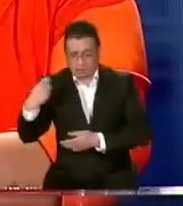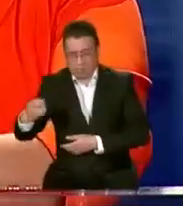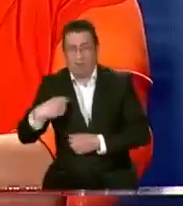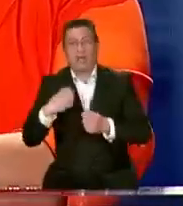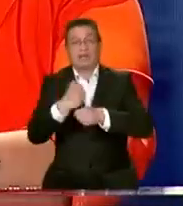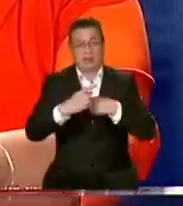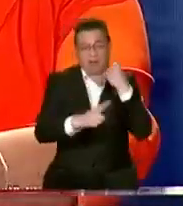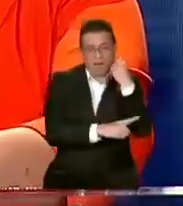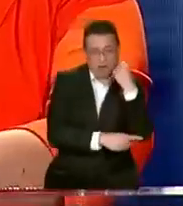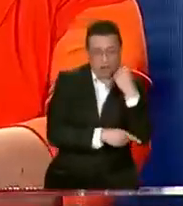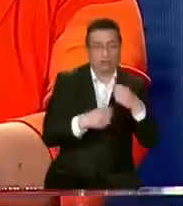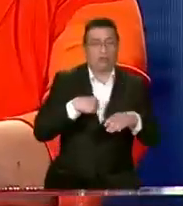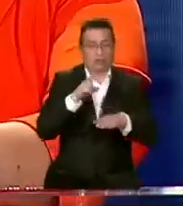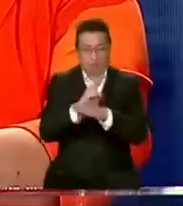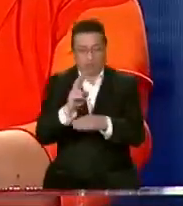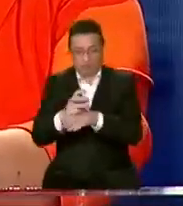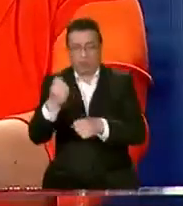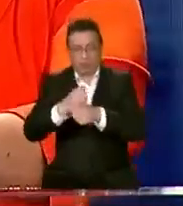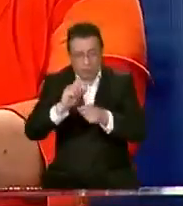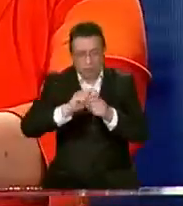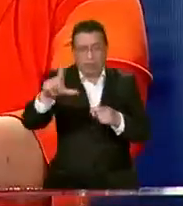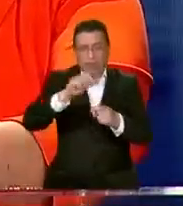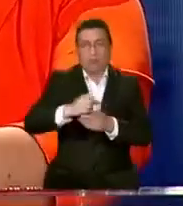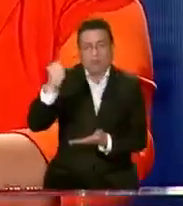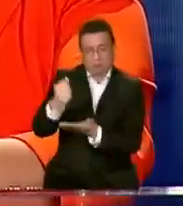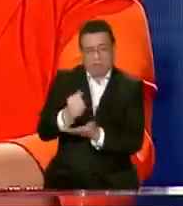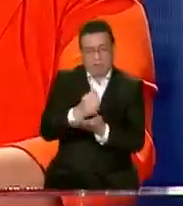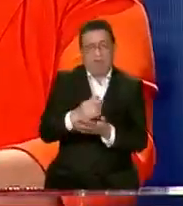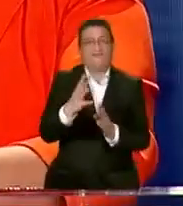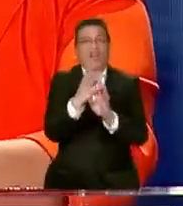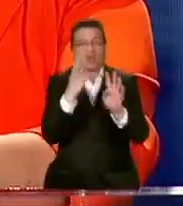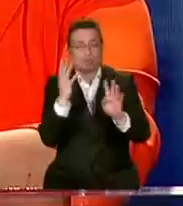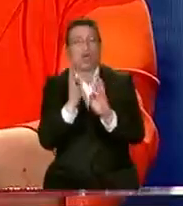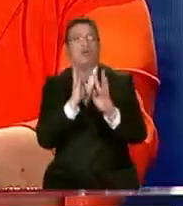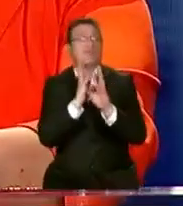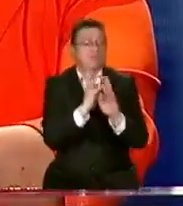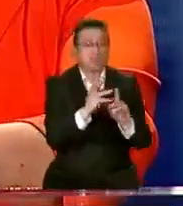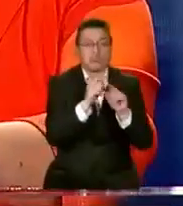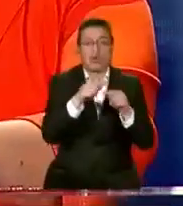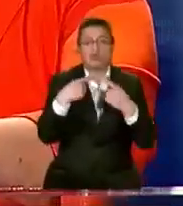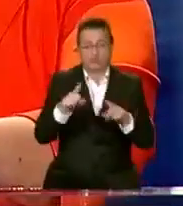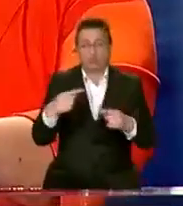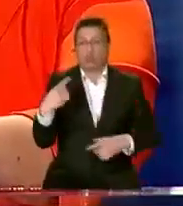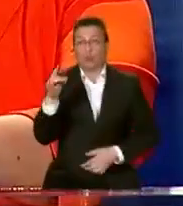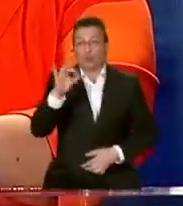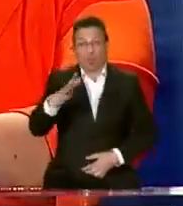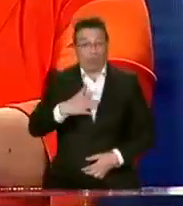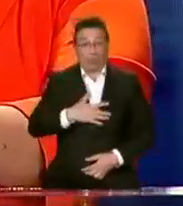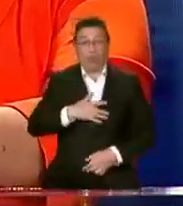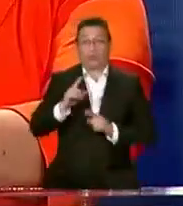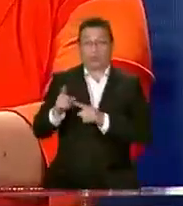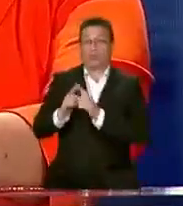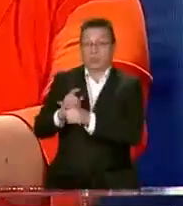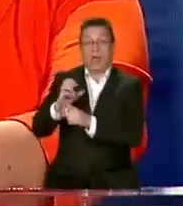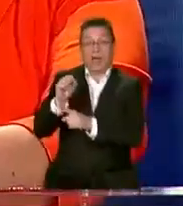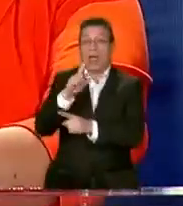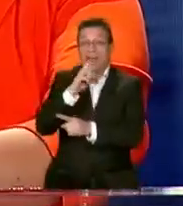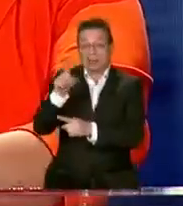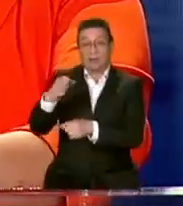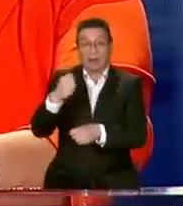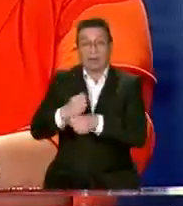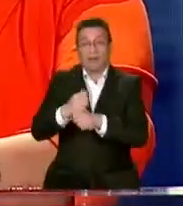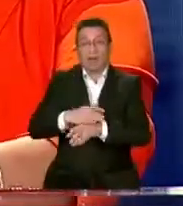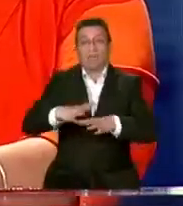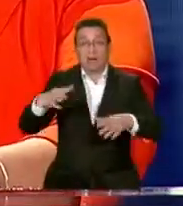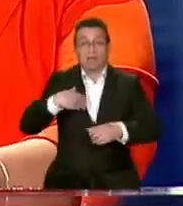como abogado, he sido profesor, he sido emprendedor, he tenido que timbrar facturas y hacer colas para salir adelante. Soy el único, salvo Eduardo, de acá que ha trabajado mucho